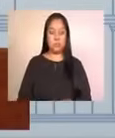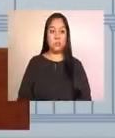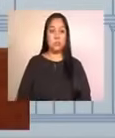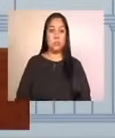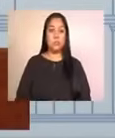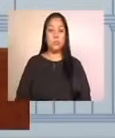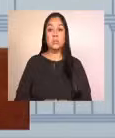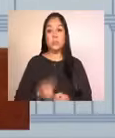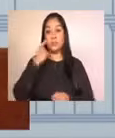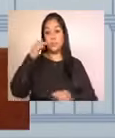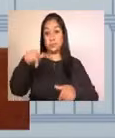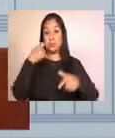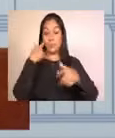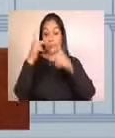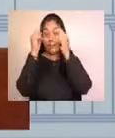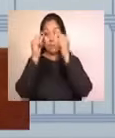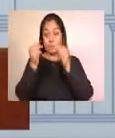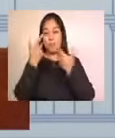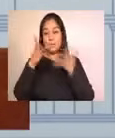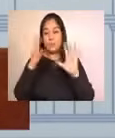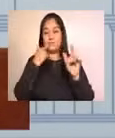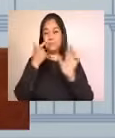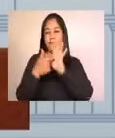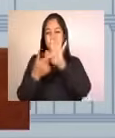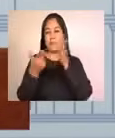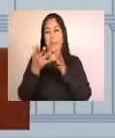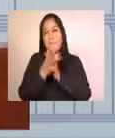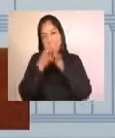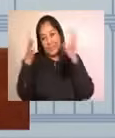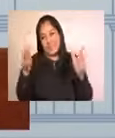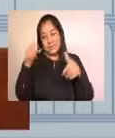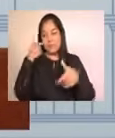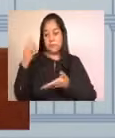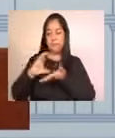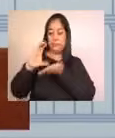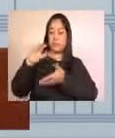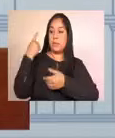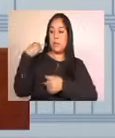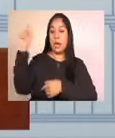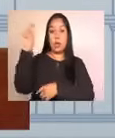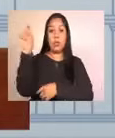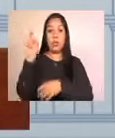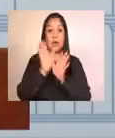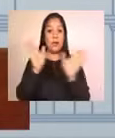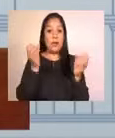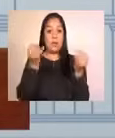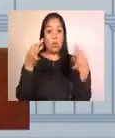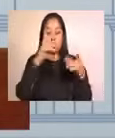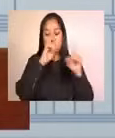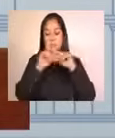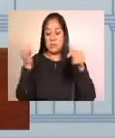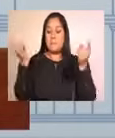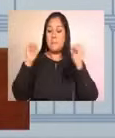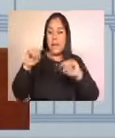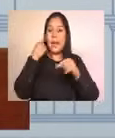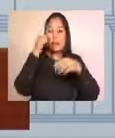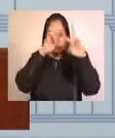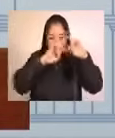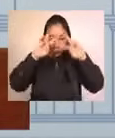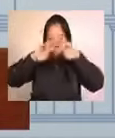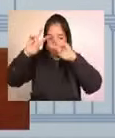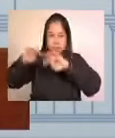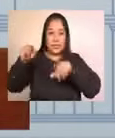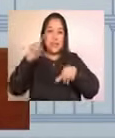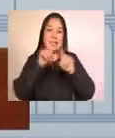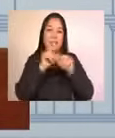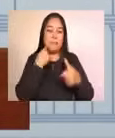100 millones de quetzales. Pero como gobierno a nivel de política institucional existe un compromiso